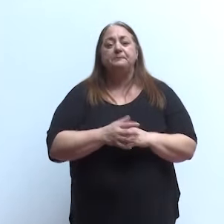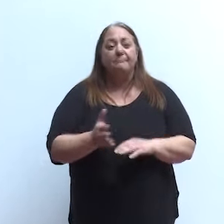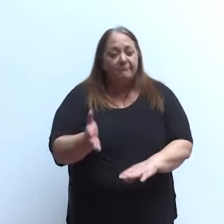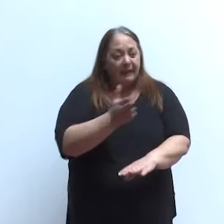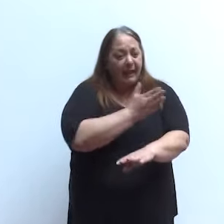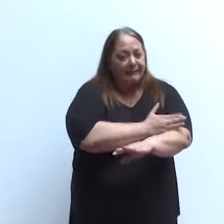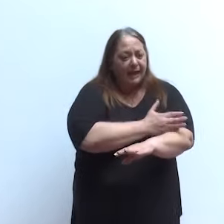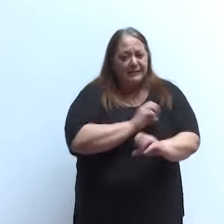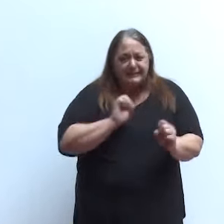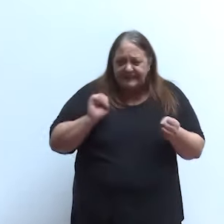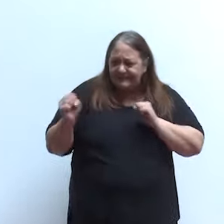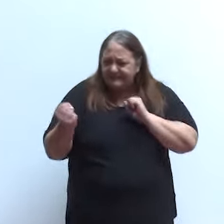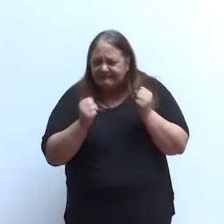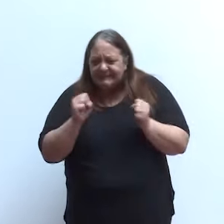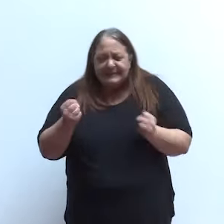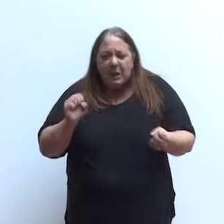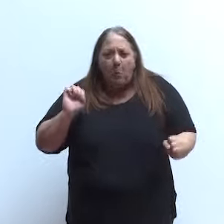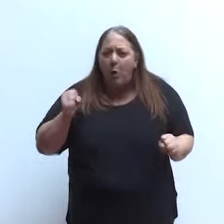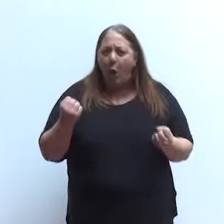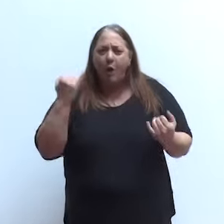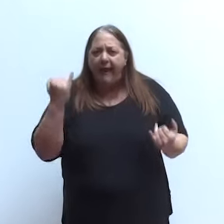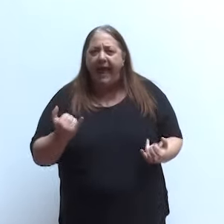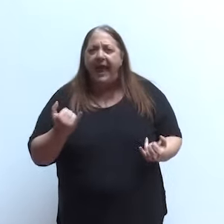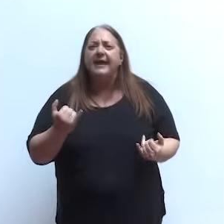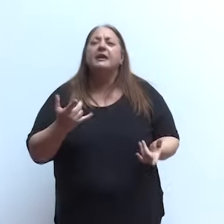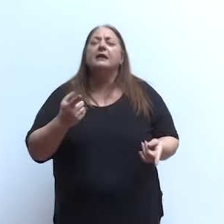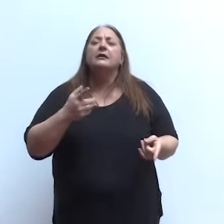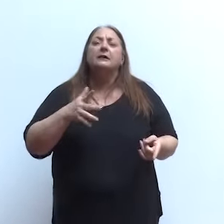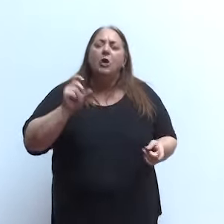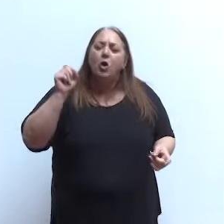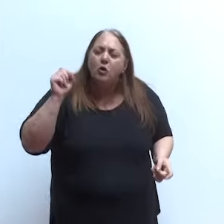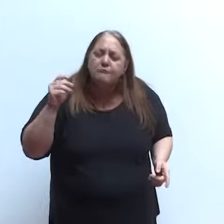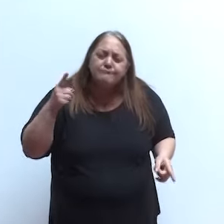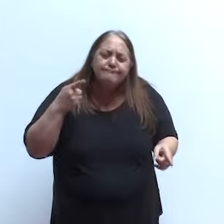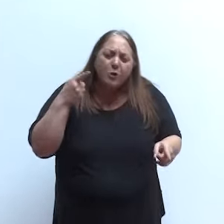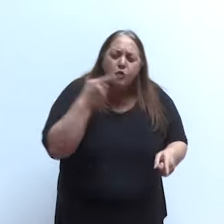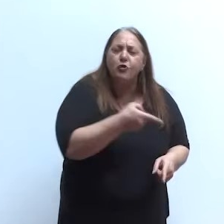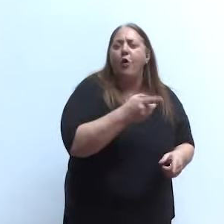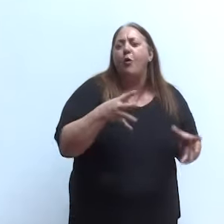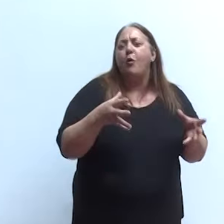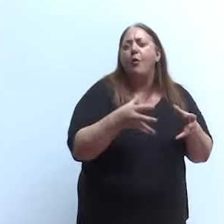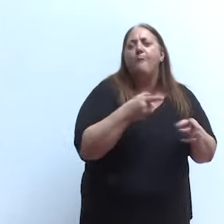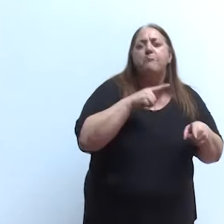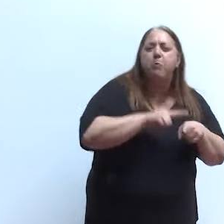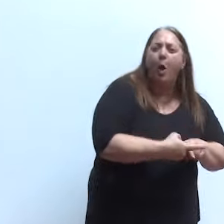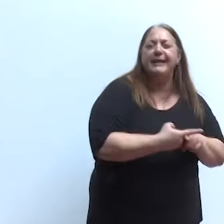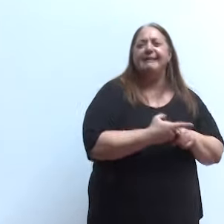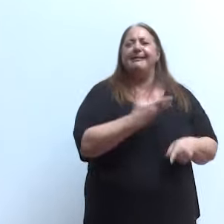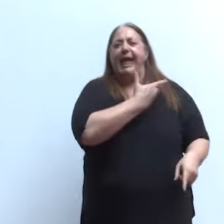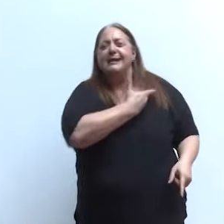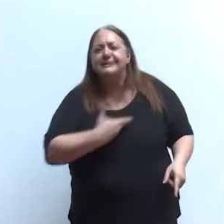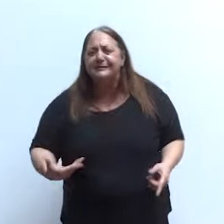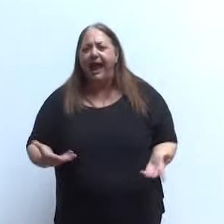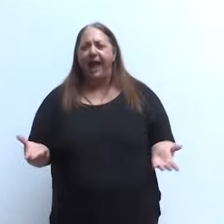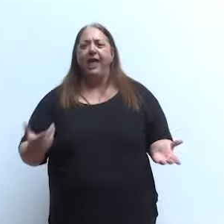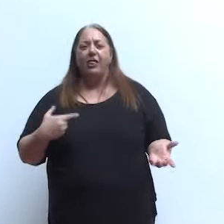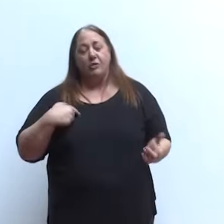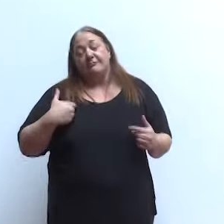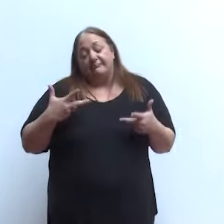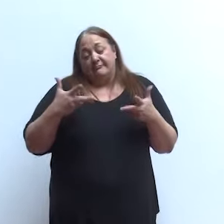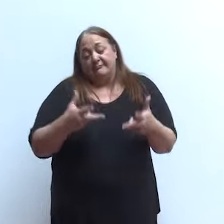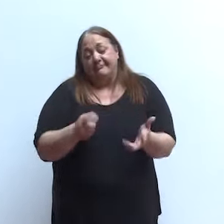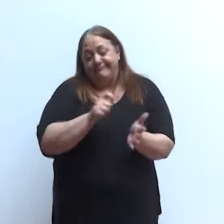experiencias negativas con la política y con el estado del cual podemos hablar después si ustedes quieren Pero lo menciono solamente para no